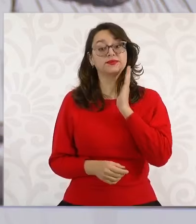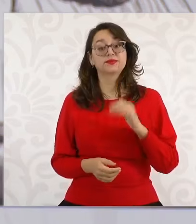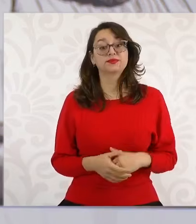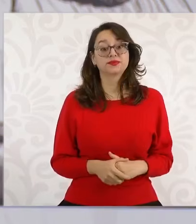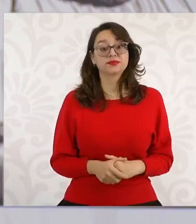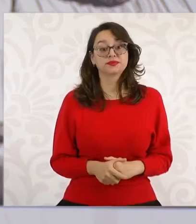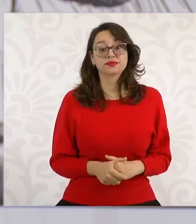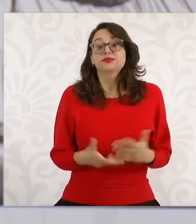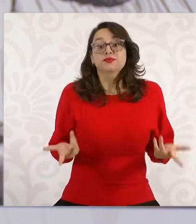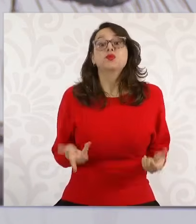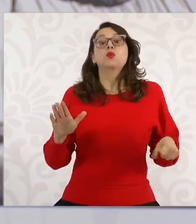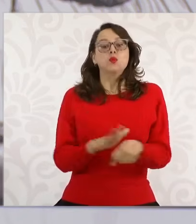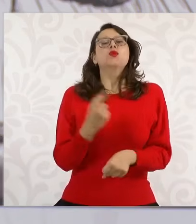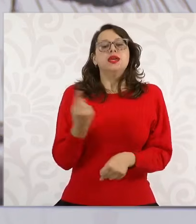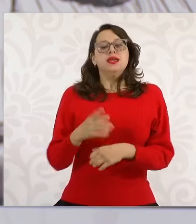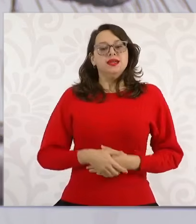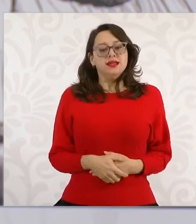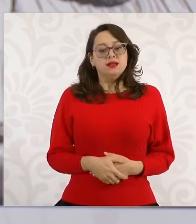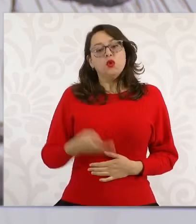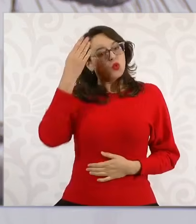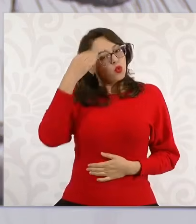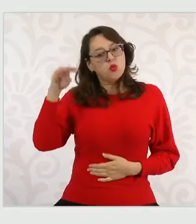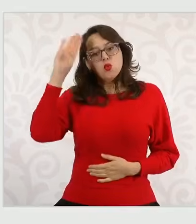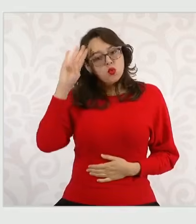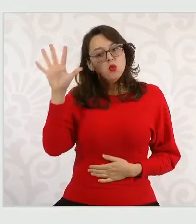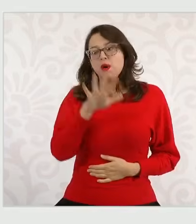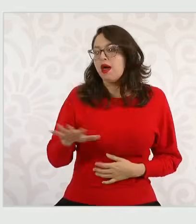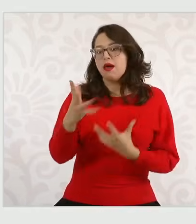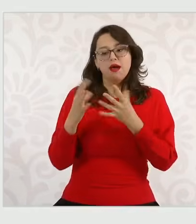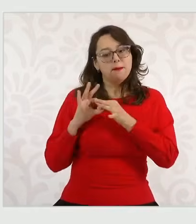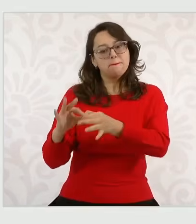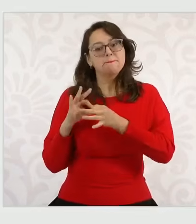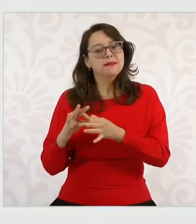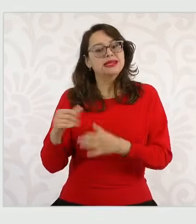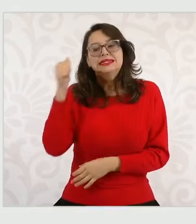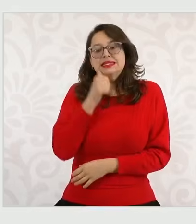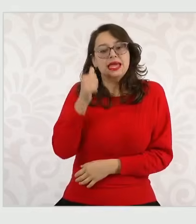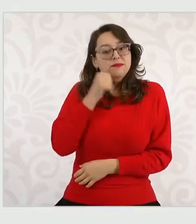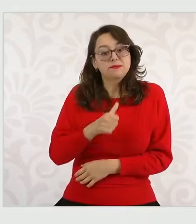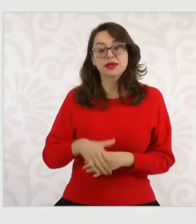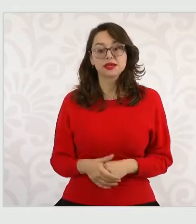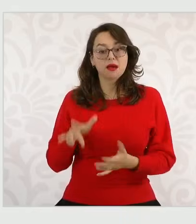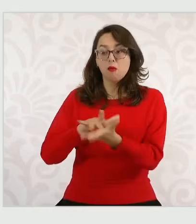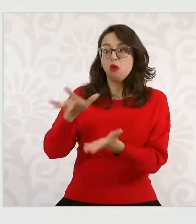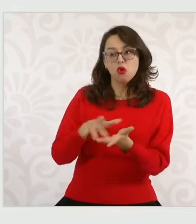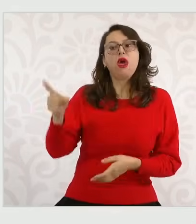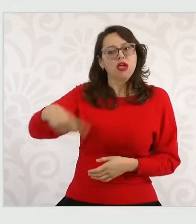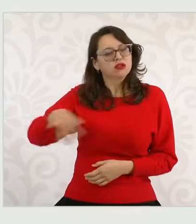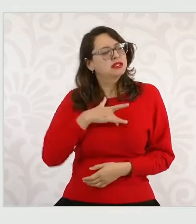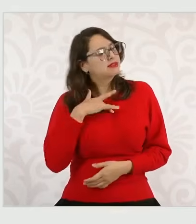¿Por qué? Porque el pueblo cubano siempre ha estado agradecido con el pueblo de México por su solidaridad, por su